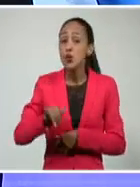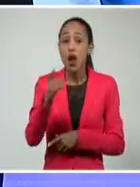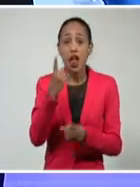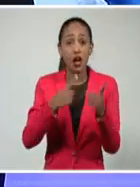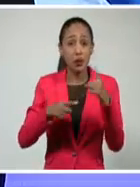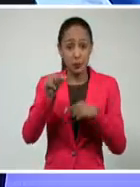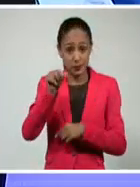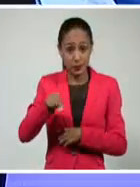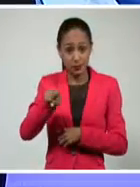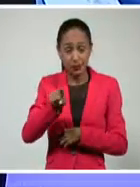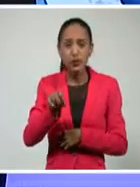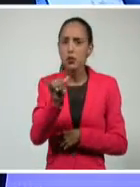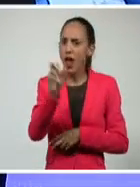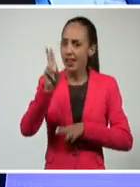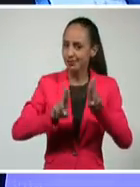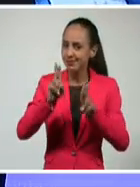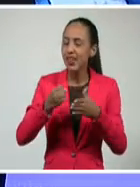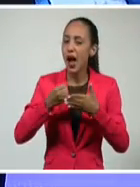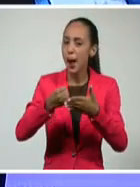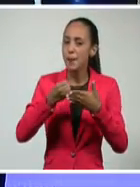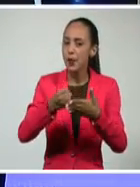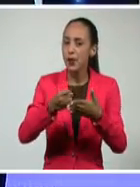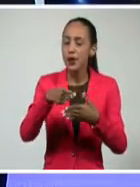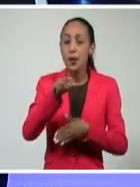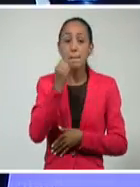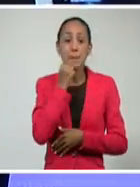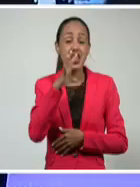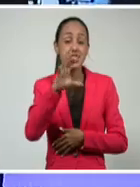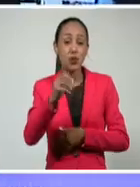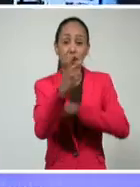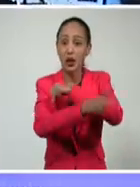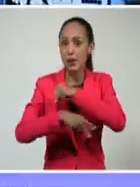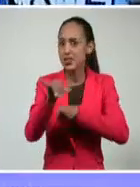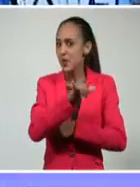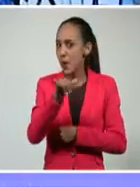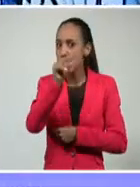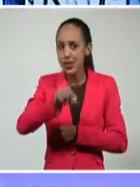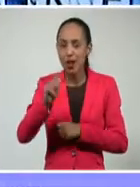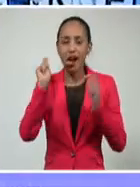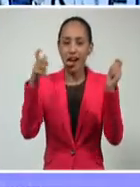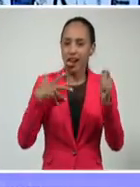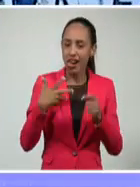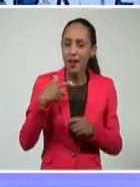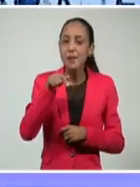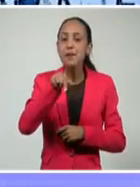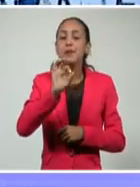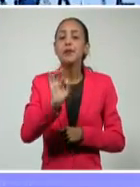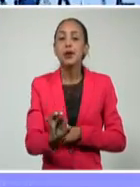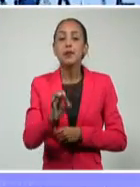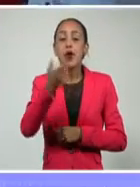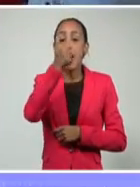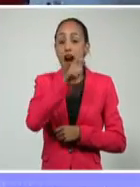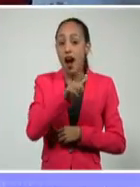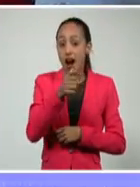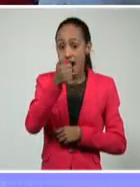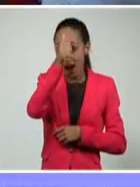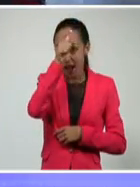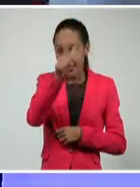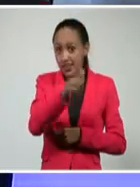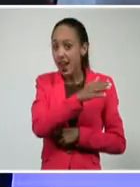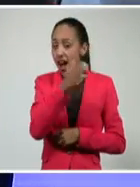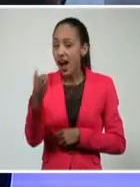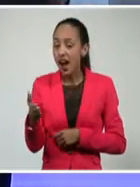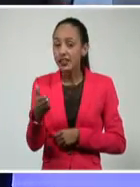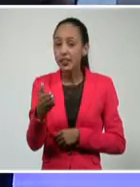de que este fin de semana retumbaran en más de 50 naciones, desde Argentina hasta Canadá, desde Uruguay hasta